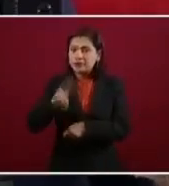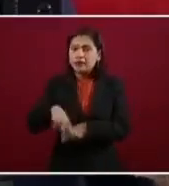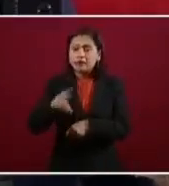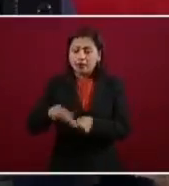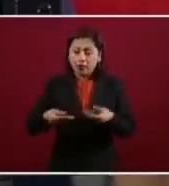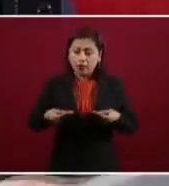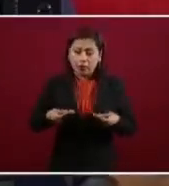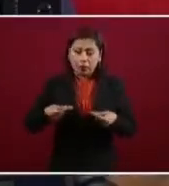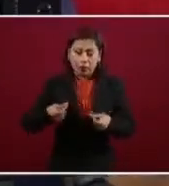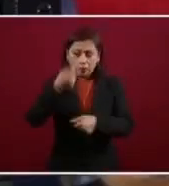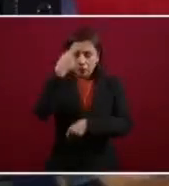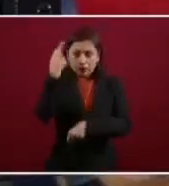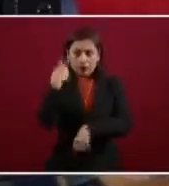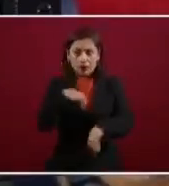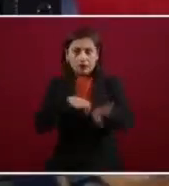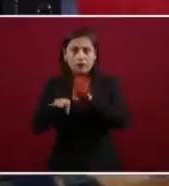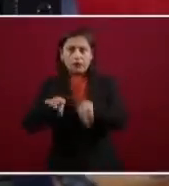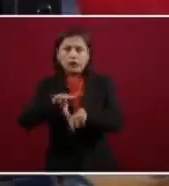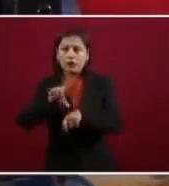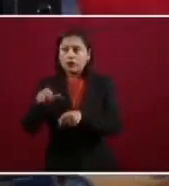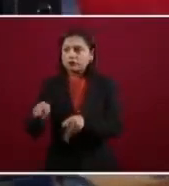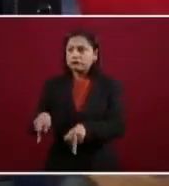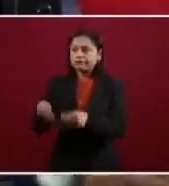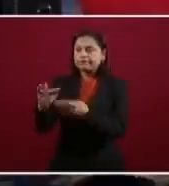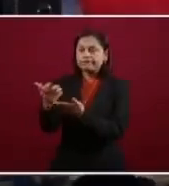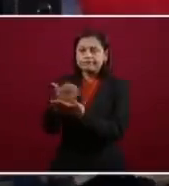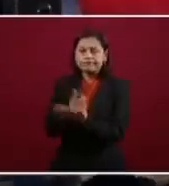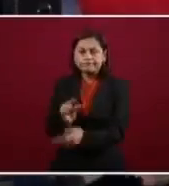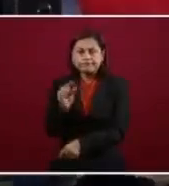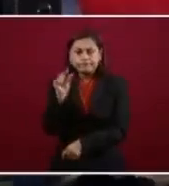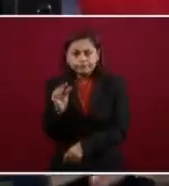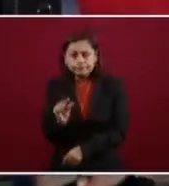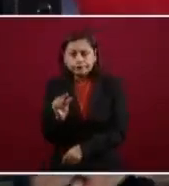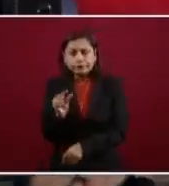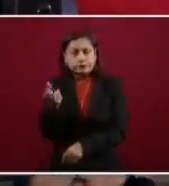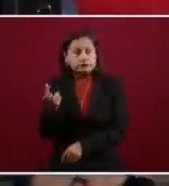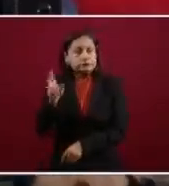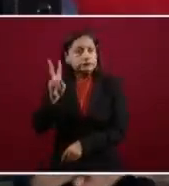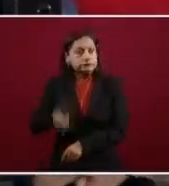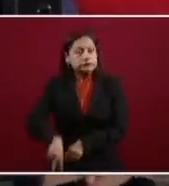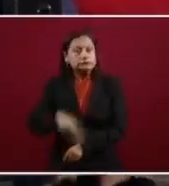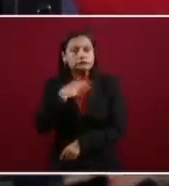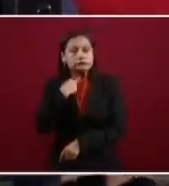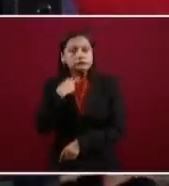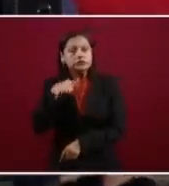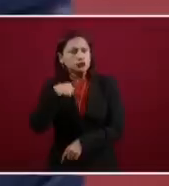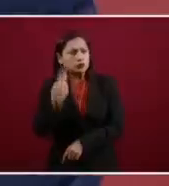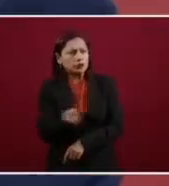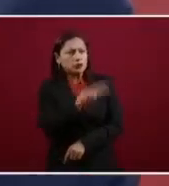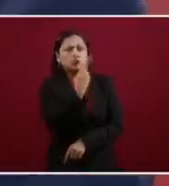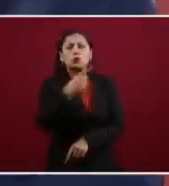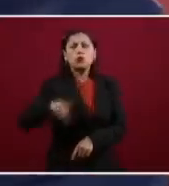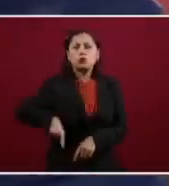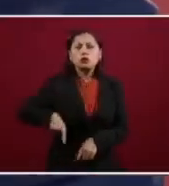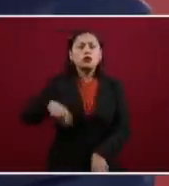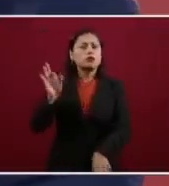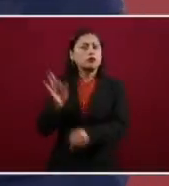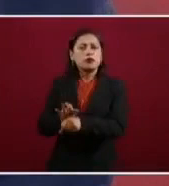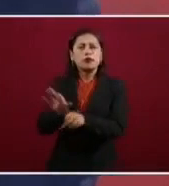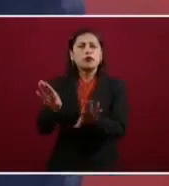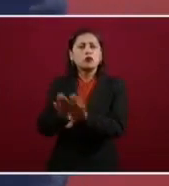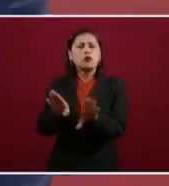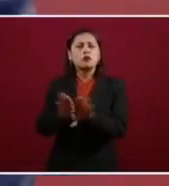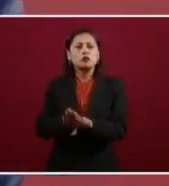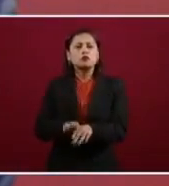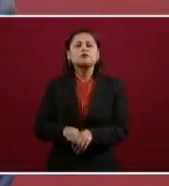que deja y todavía sobre ellos les están cobrando hay algo que pueda hacer el gobierno pues está instrumentando el gobierno si ya he recibido de